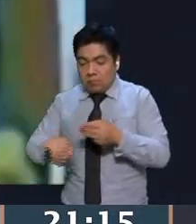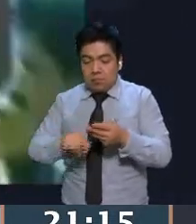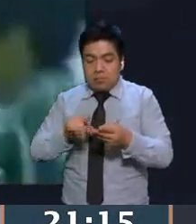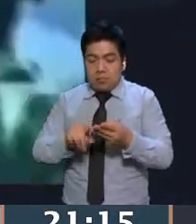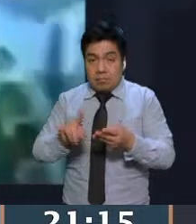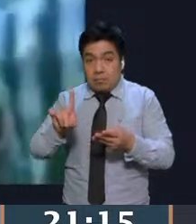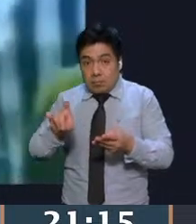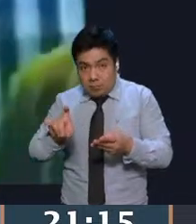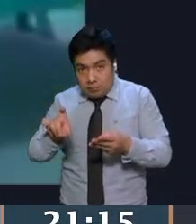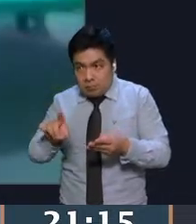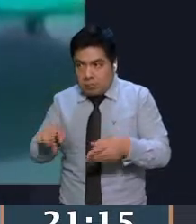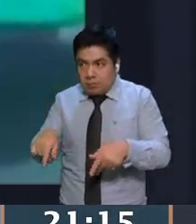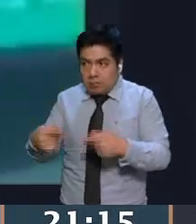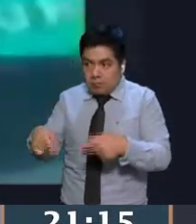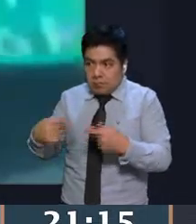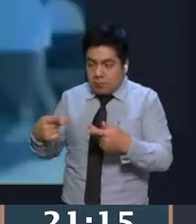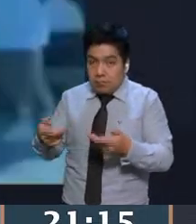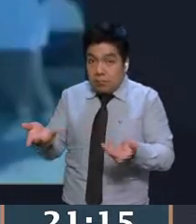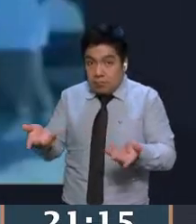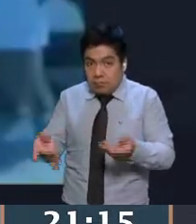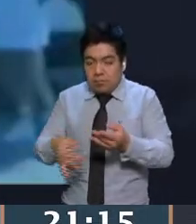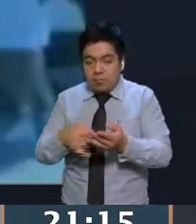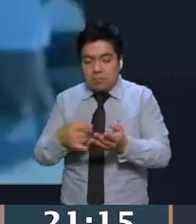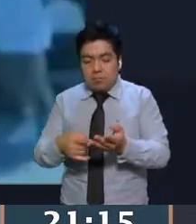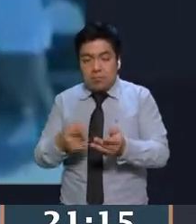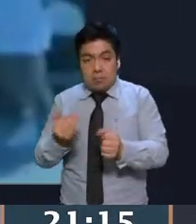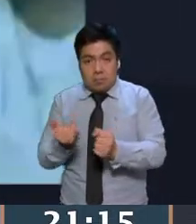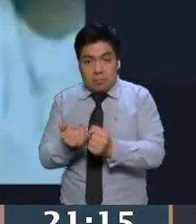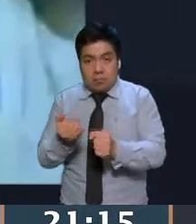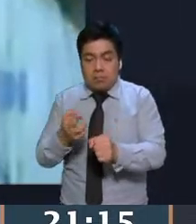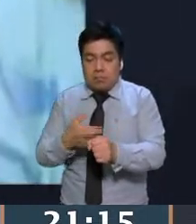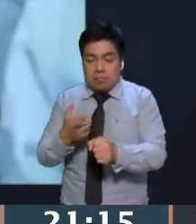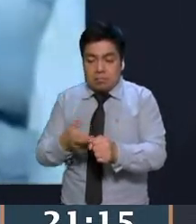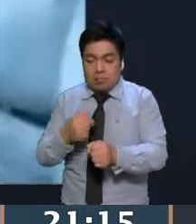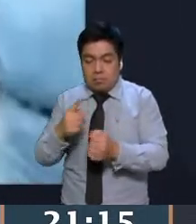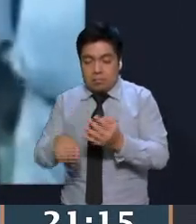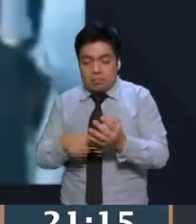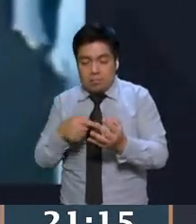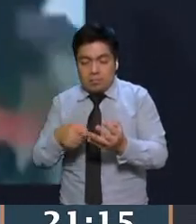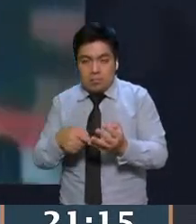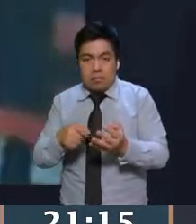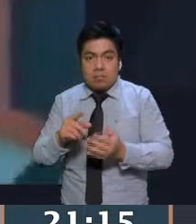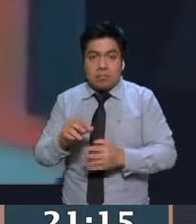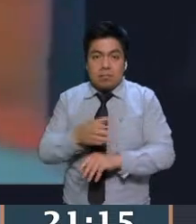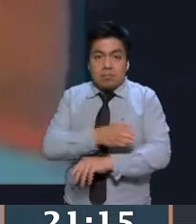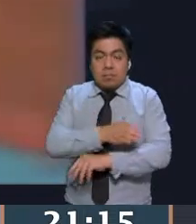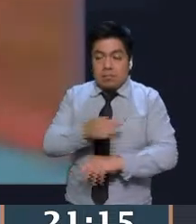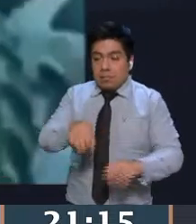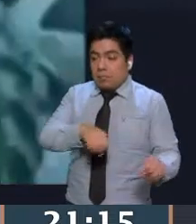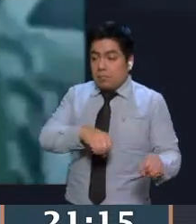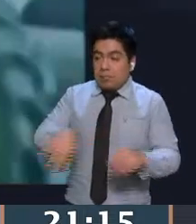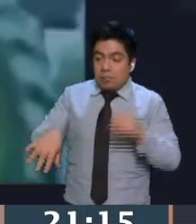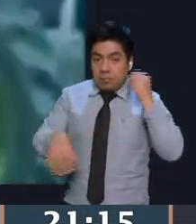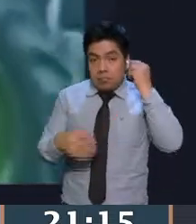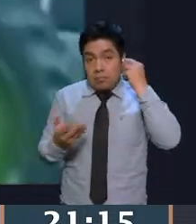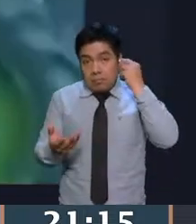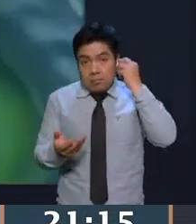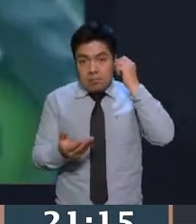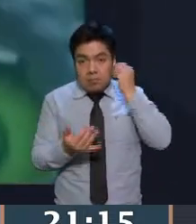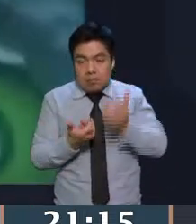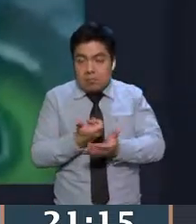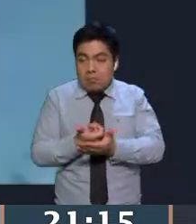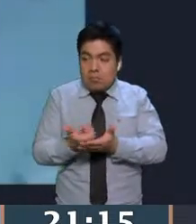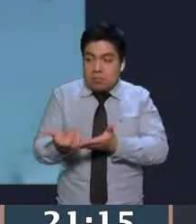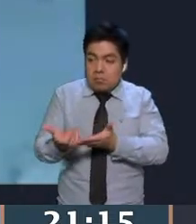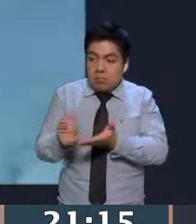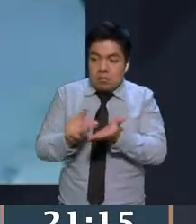agua a grandes corporativos y refresqueras, al tiempo en que se abandonó el campo, el fortalecimiento del salario,